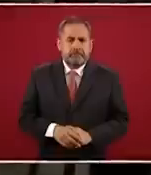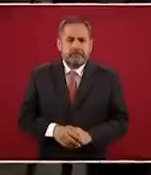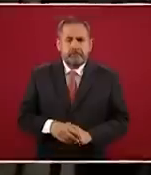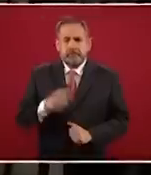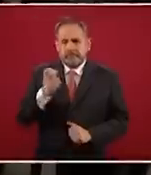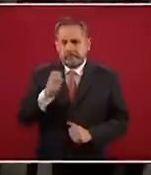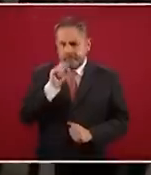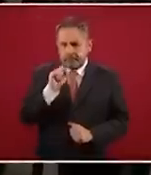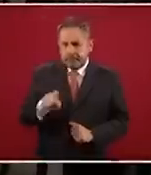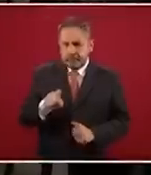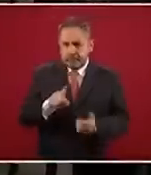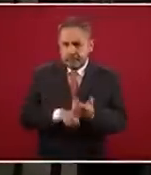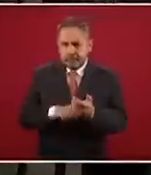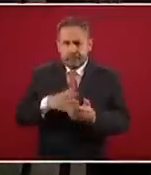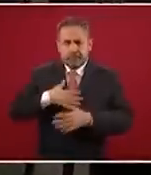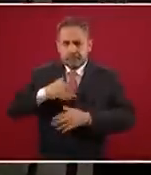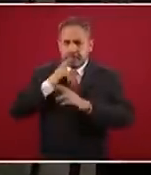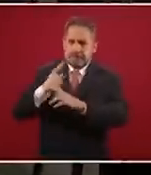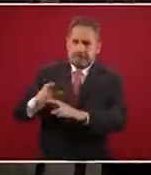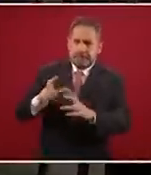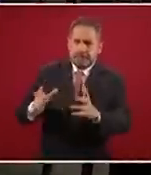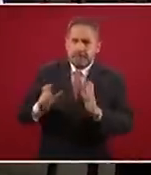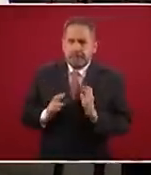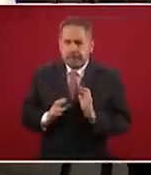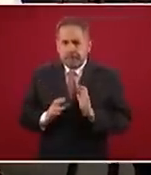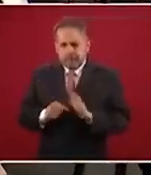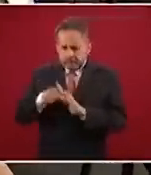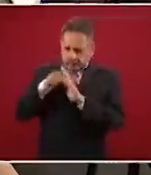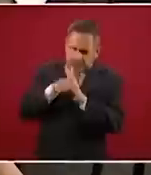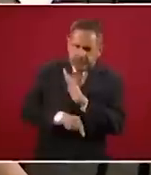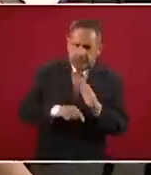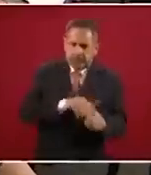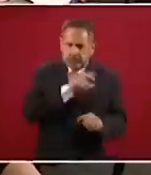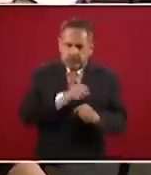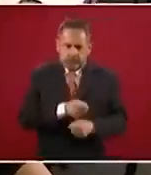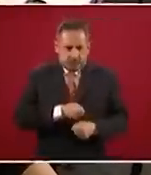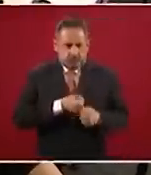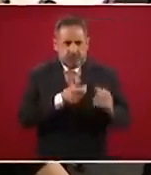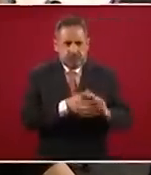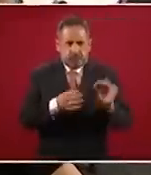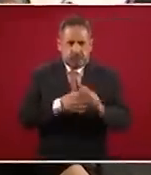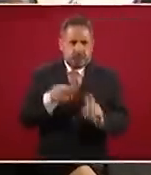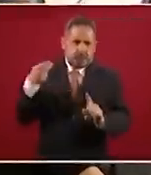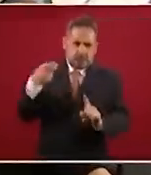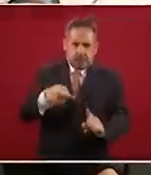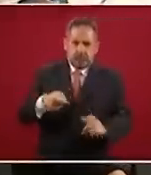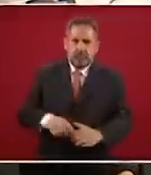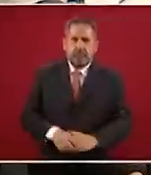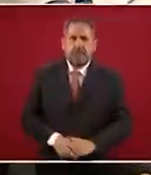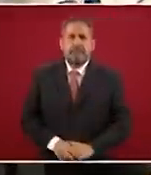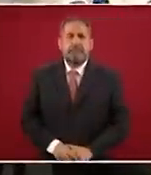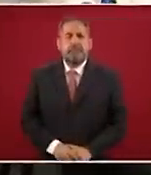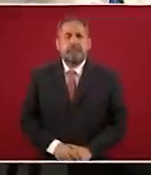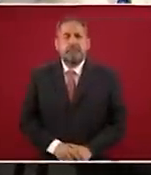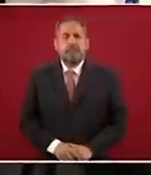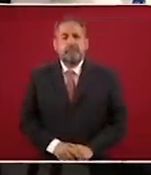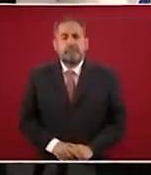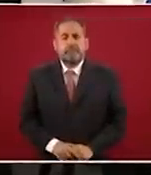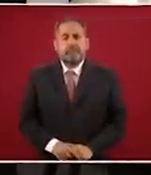Entonces, esa es mi respuesta, o sea, a fondo en este caso.